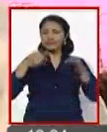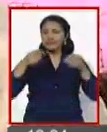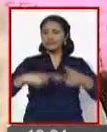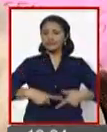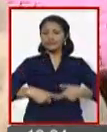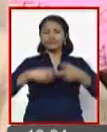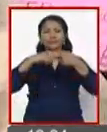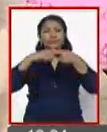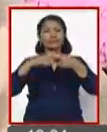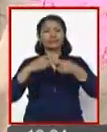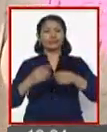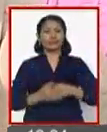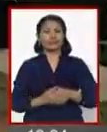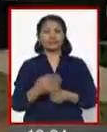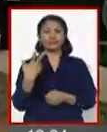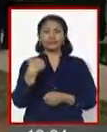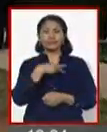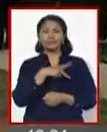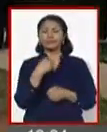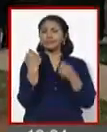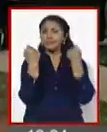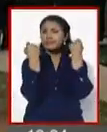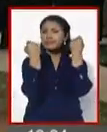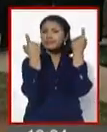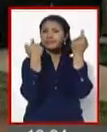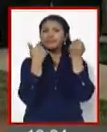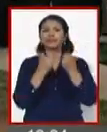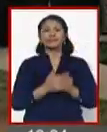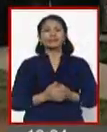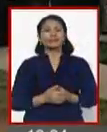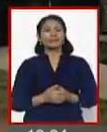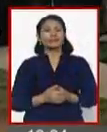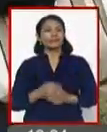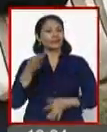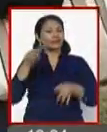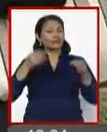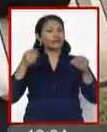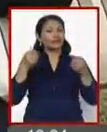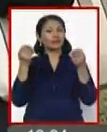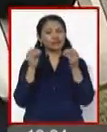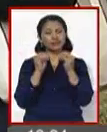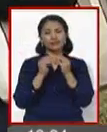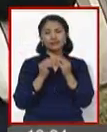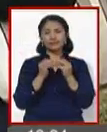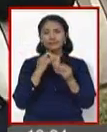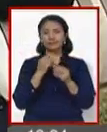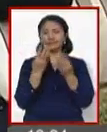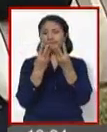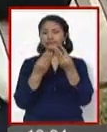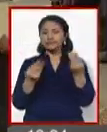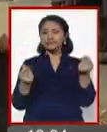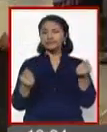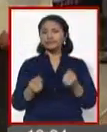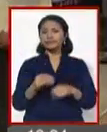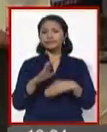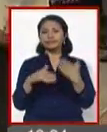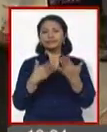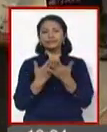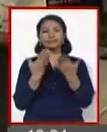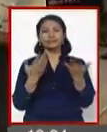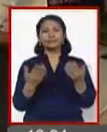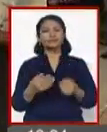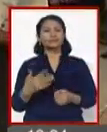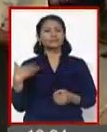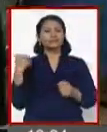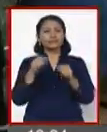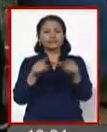sido suspendida, pero para nosotros nos causa asombro porque este ha sido uno de los juzgados donde más se han resuelto las causas de la regularización del